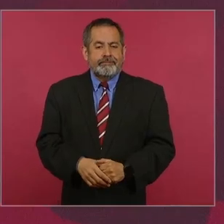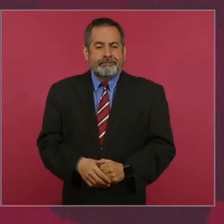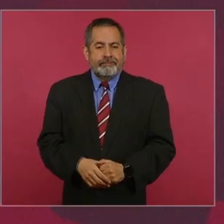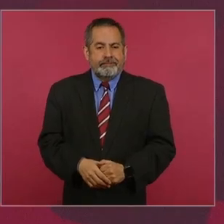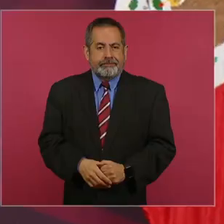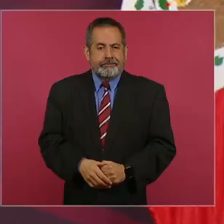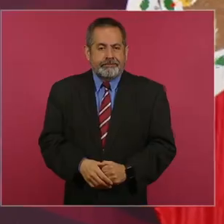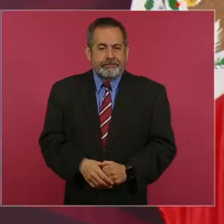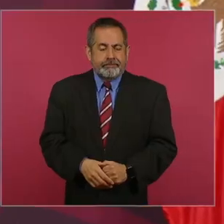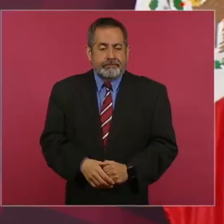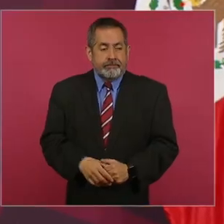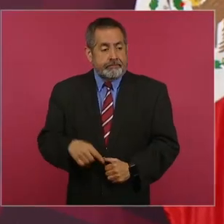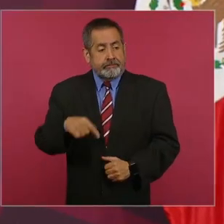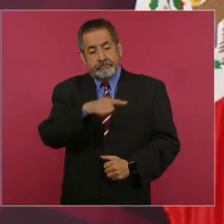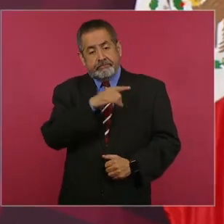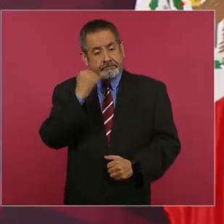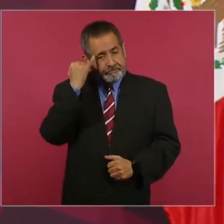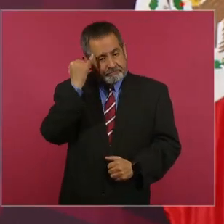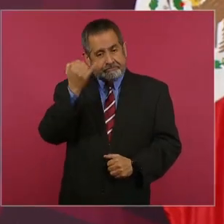la excusa